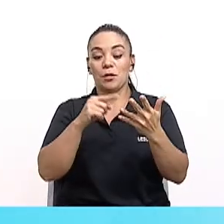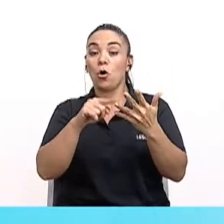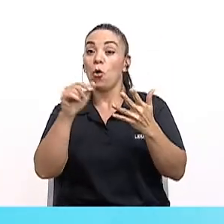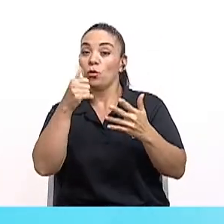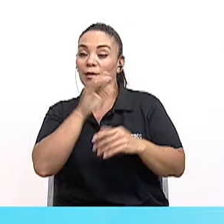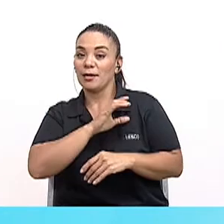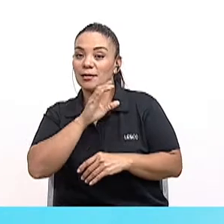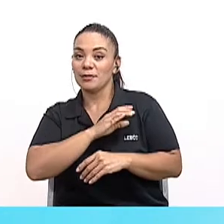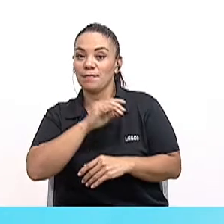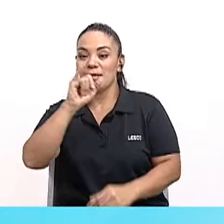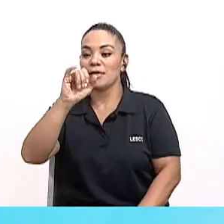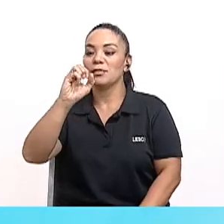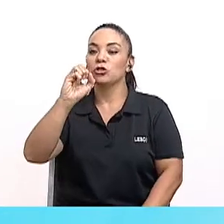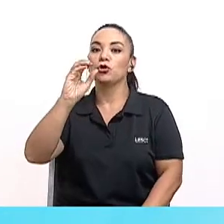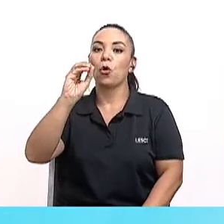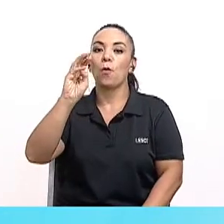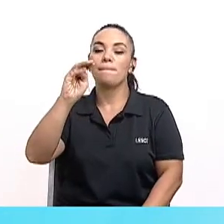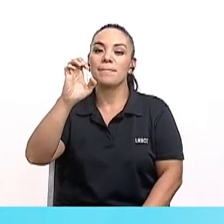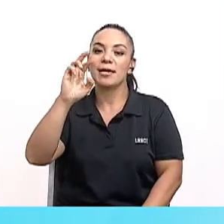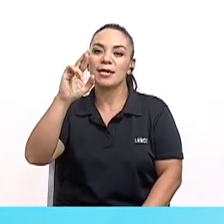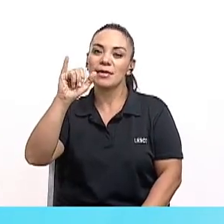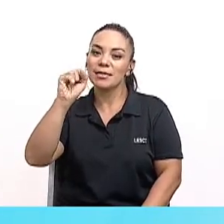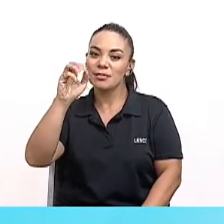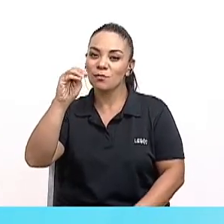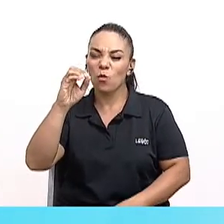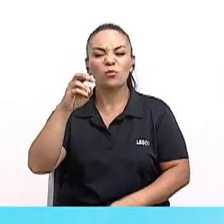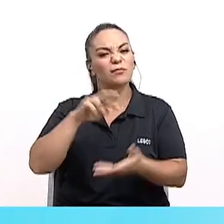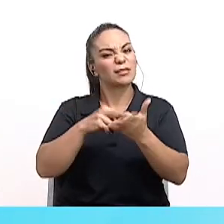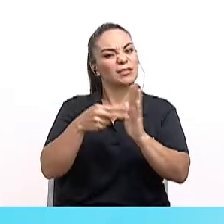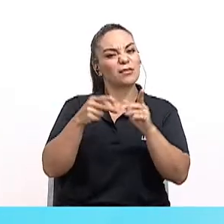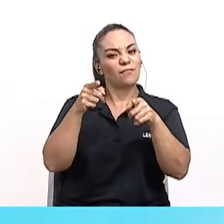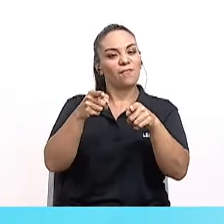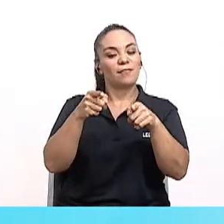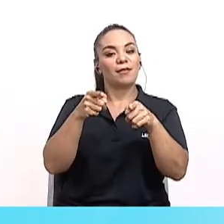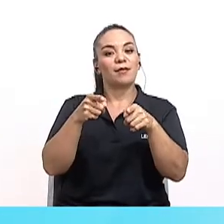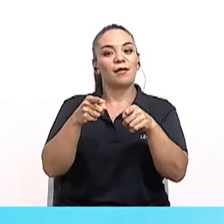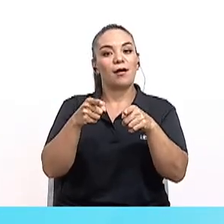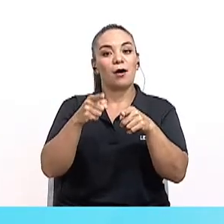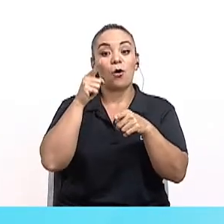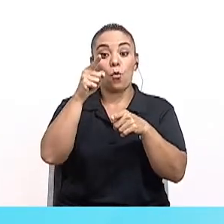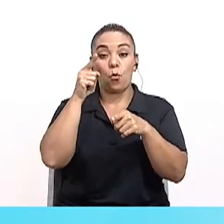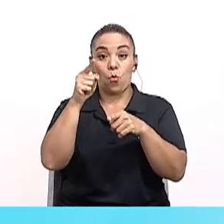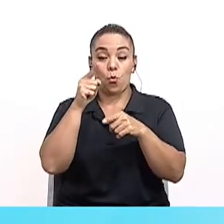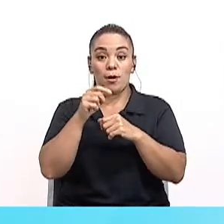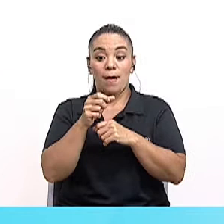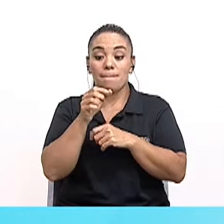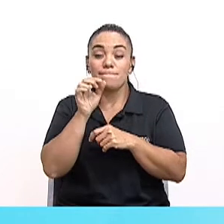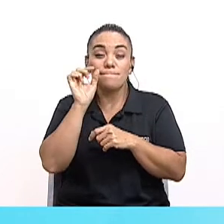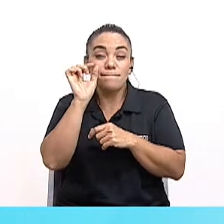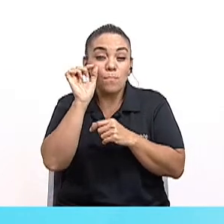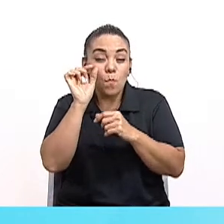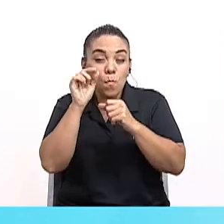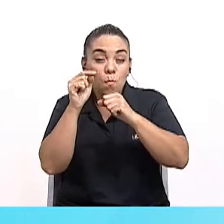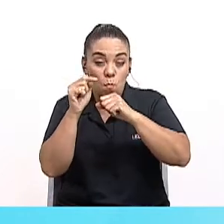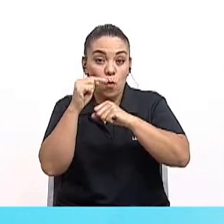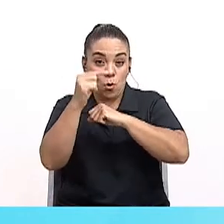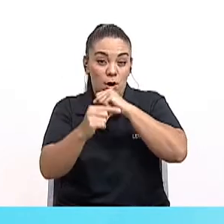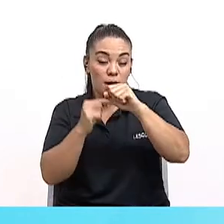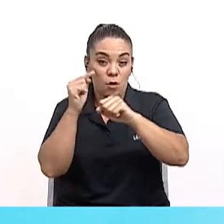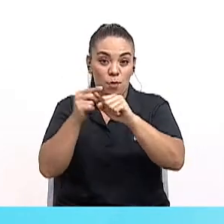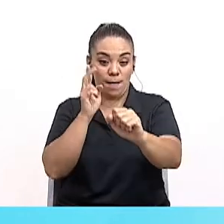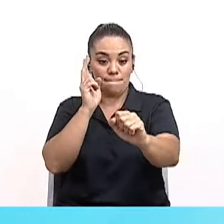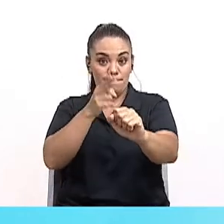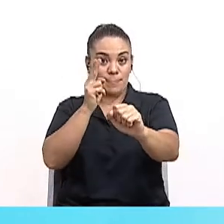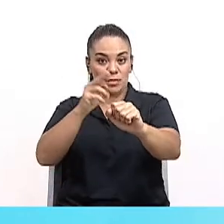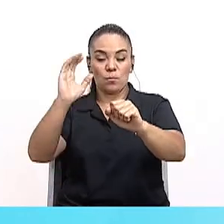el isomerismo. ¿Qué es el isomerismo? El isomerismo es que una molécula con la misma cantidad de carbono,